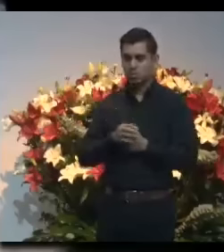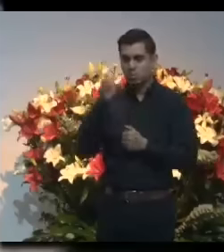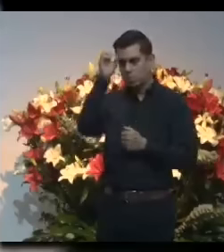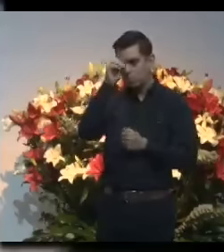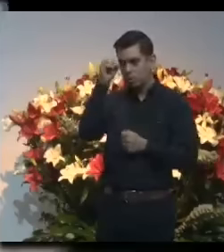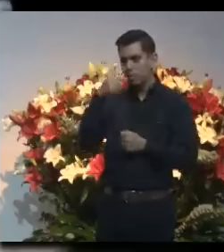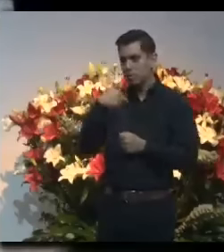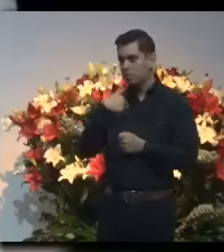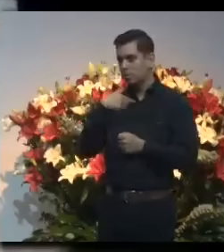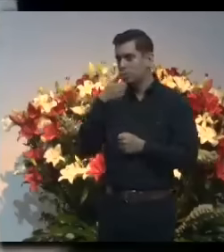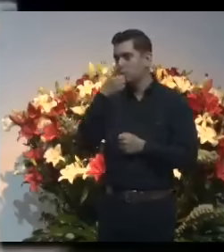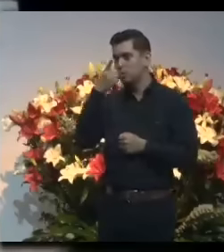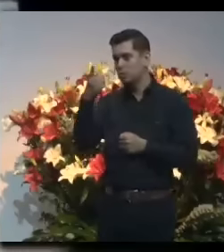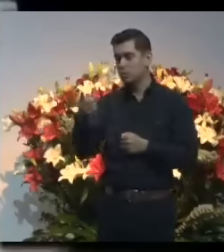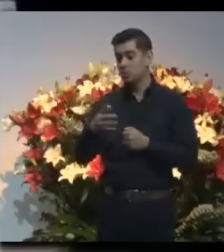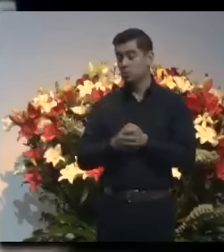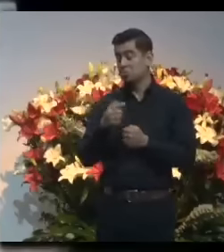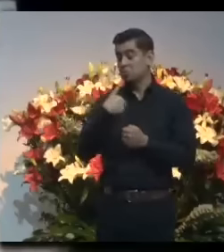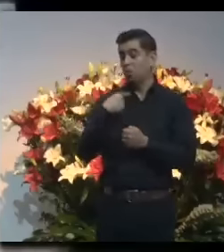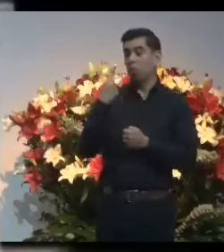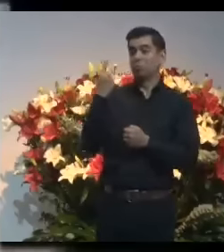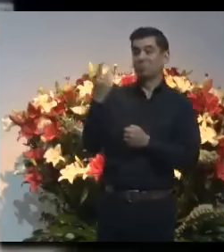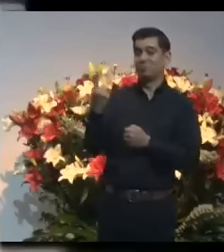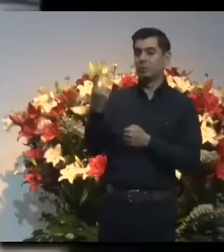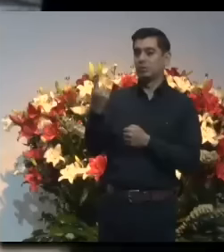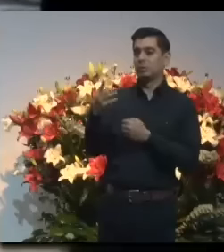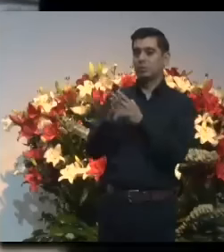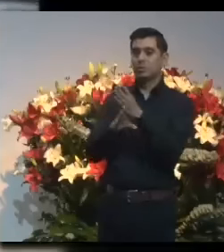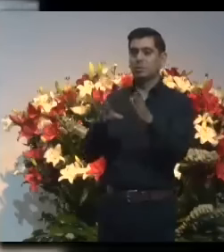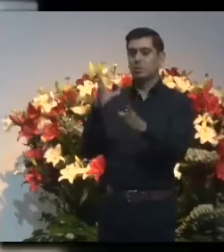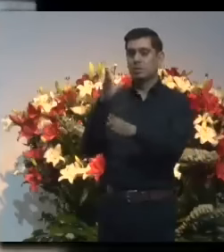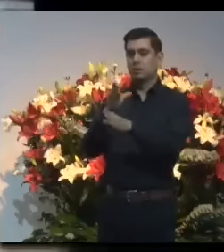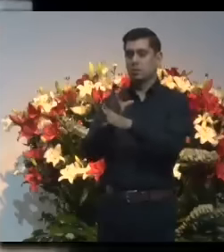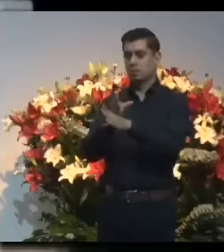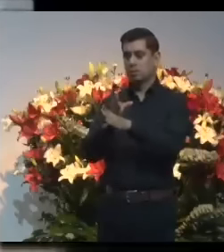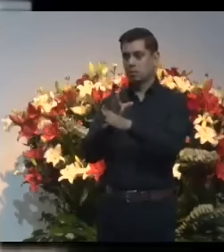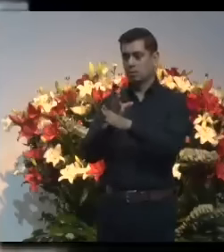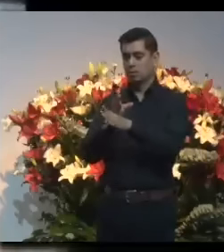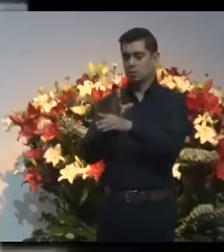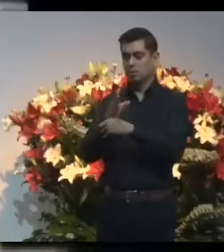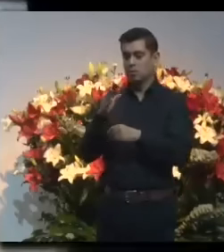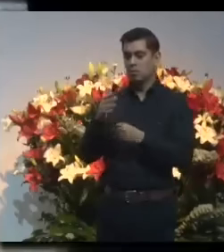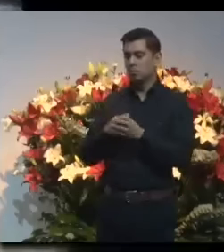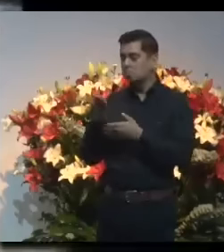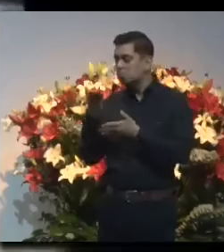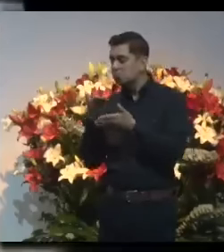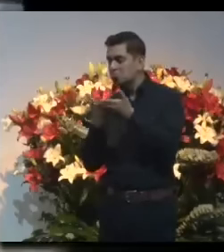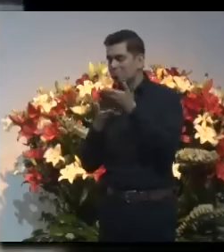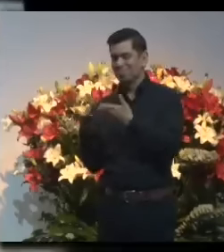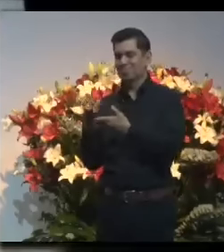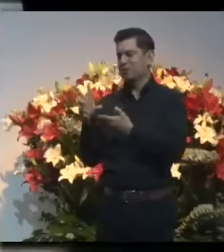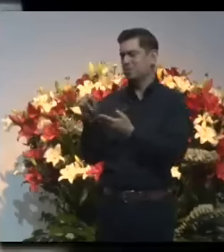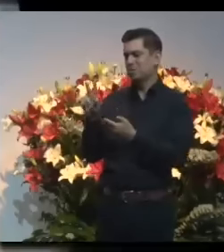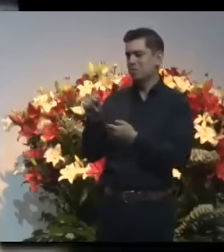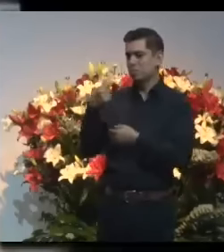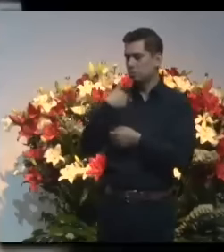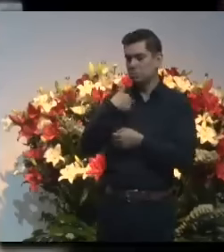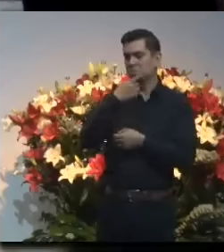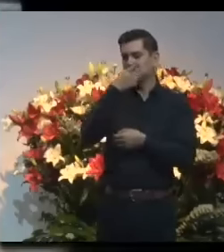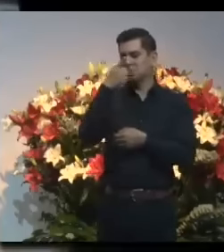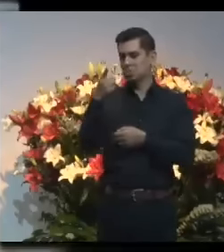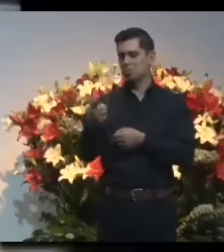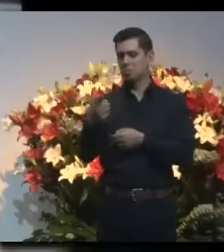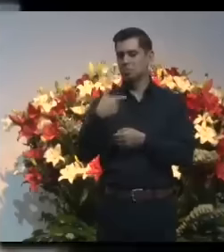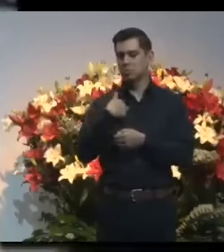escucharlo a usted. Yo no tengo un elemento de los elementos que he tenido. De lo que no comparto, lo he dicho públicamente. No comparto